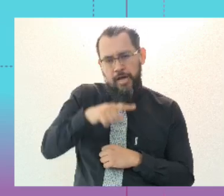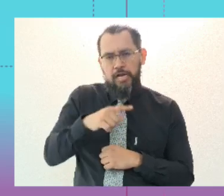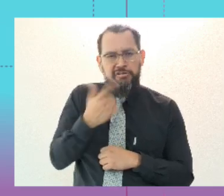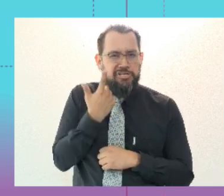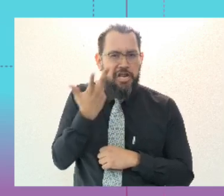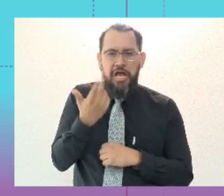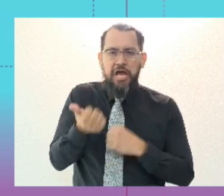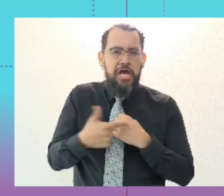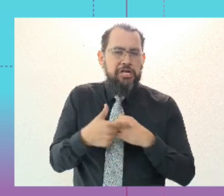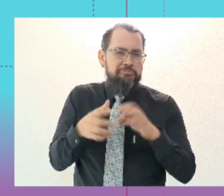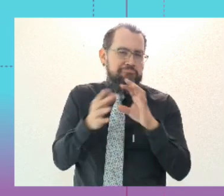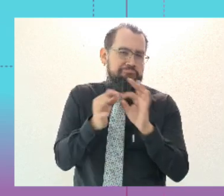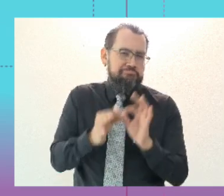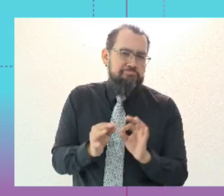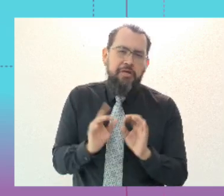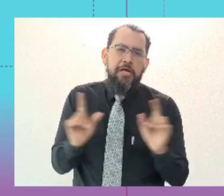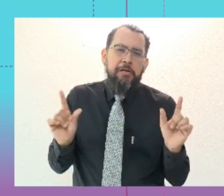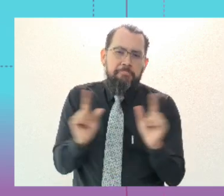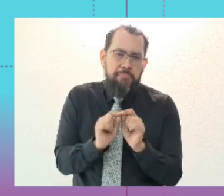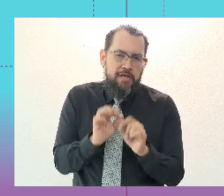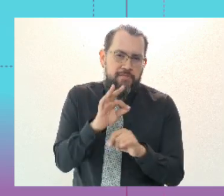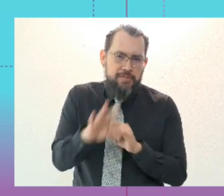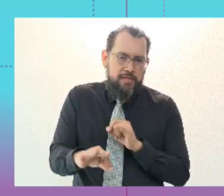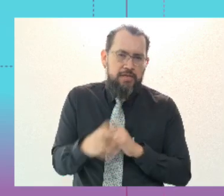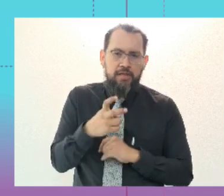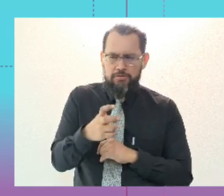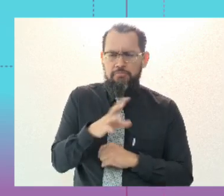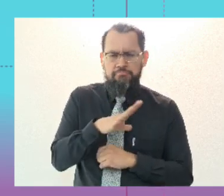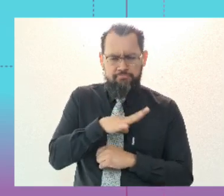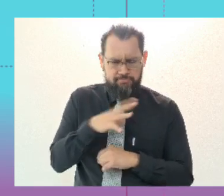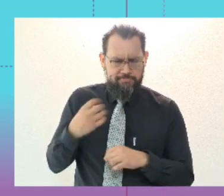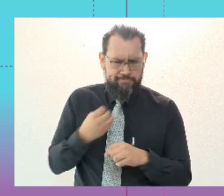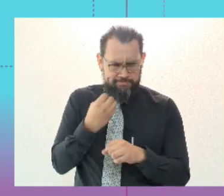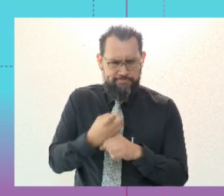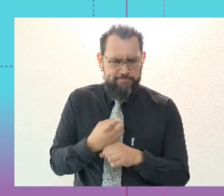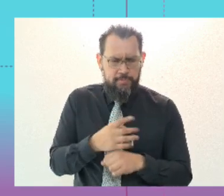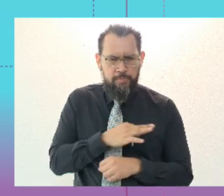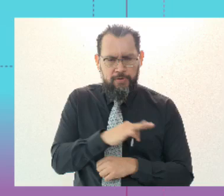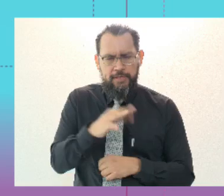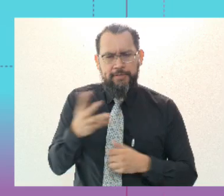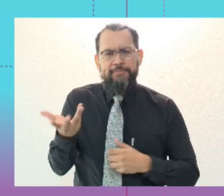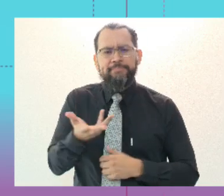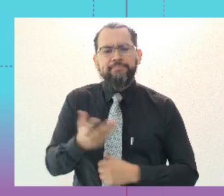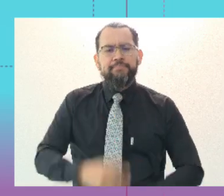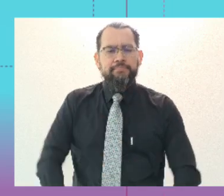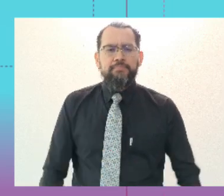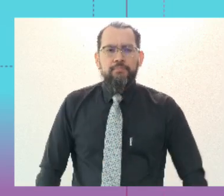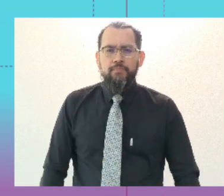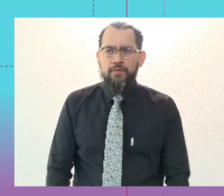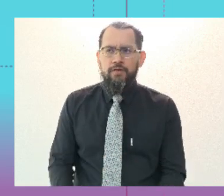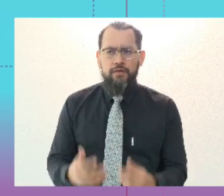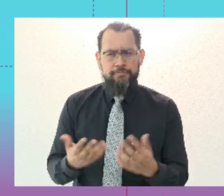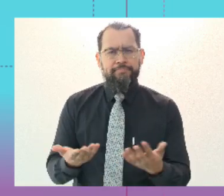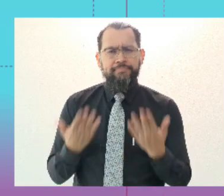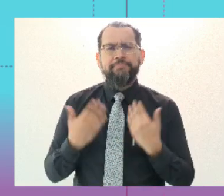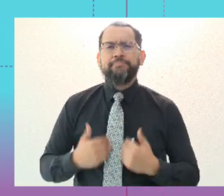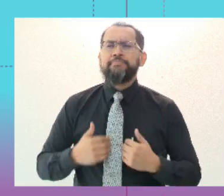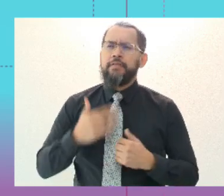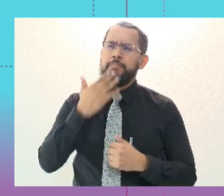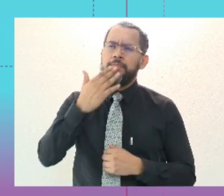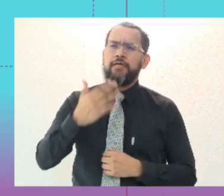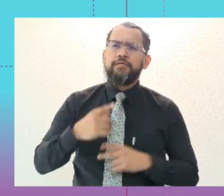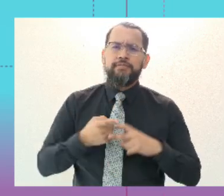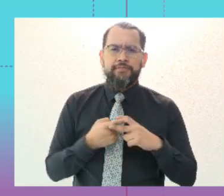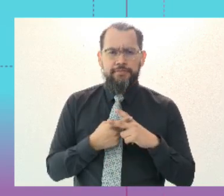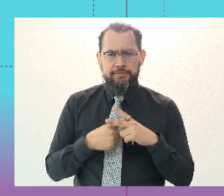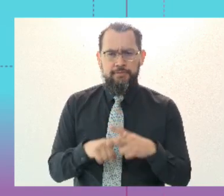alguna conclusión o alguna reflexión final, tenemos oportunidad también de hacerlo. Entonces, pues vamos a empezar con